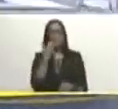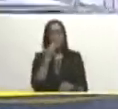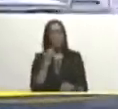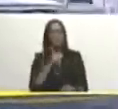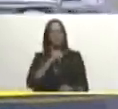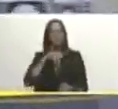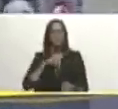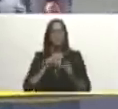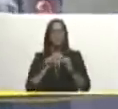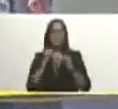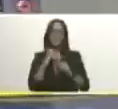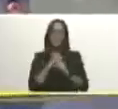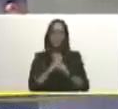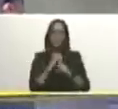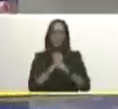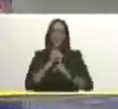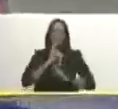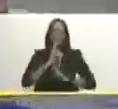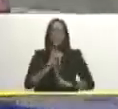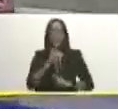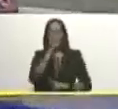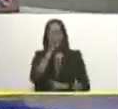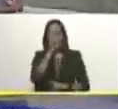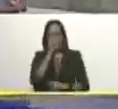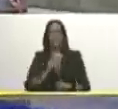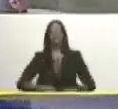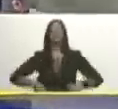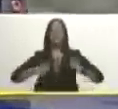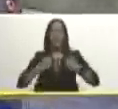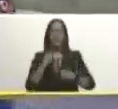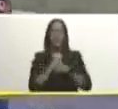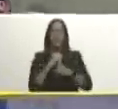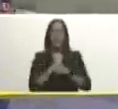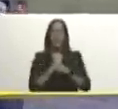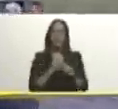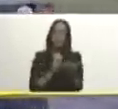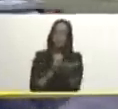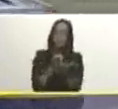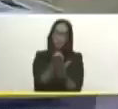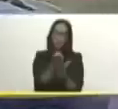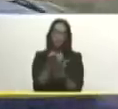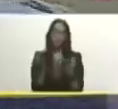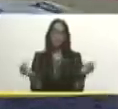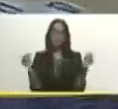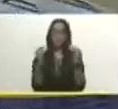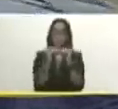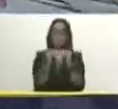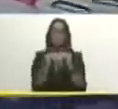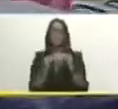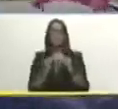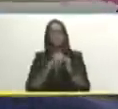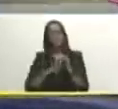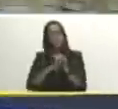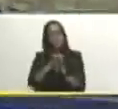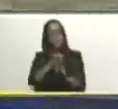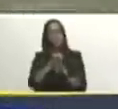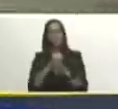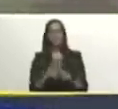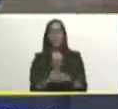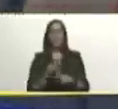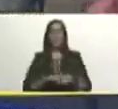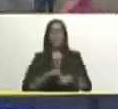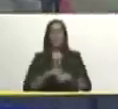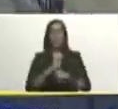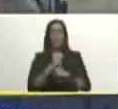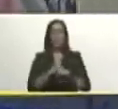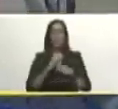Nuestra respuesta a la intriga y a la burla es más trabajo, disciplina y cohesión, yendo siempre hacia adelante, al tiempo que trabajen por